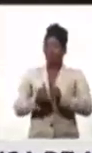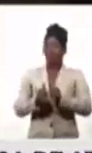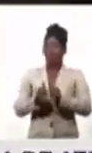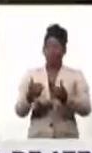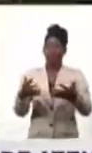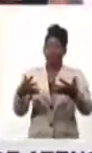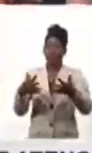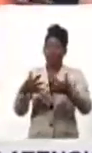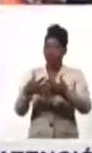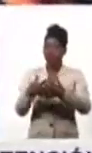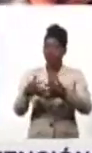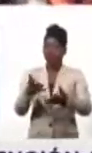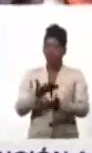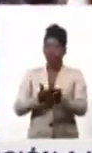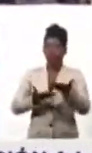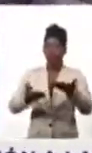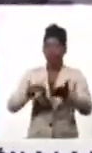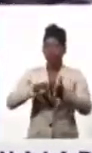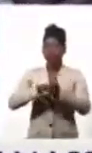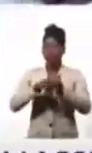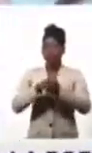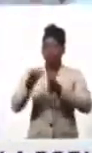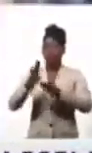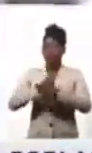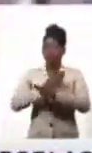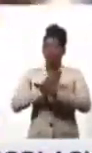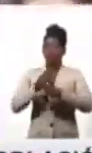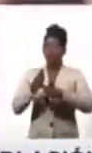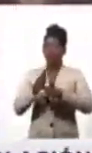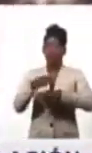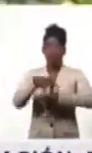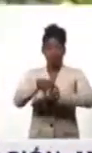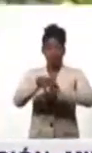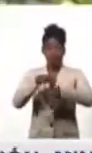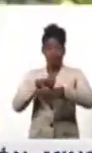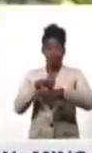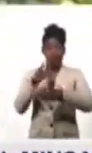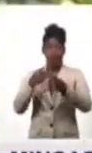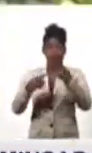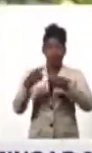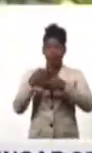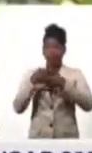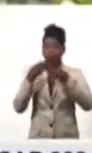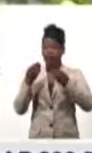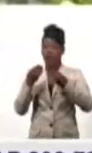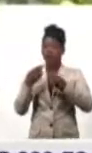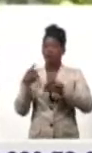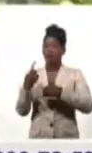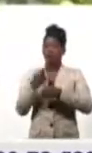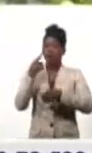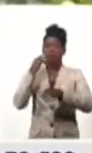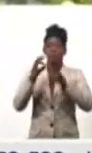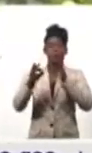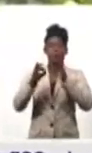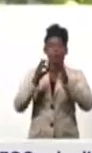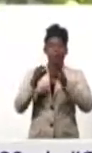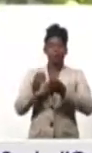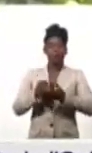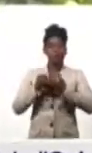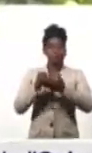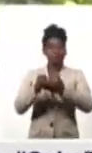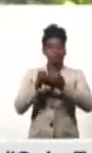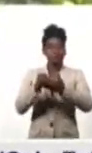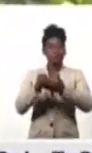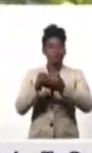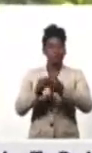con los trabajos de rescate de especies amenazadas, con especies que también son exclusivas de esta área protegida, y también hemos aportado mucho también al